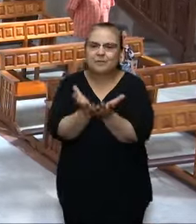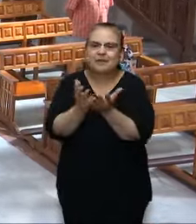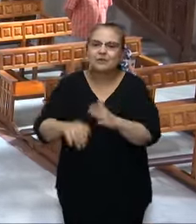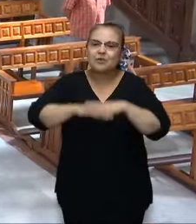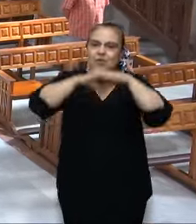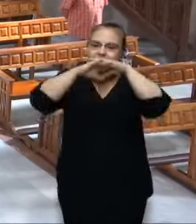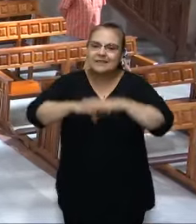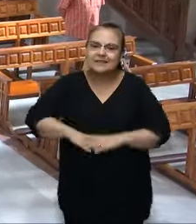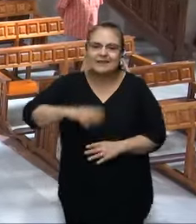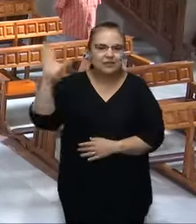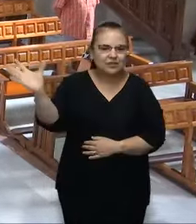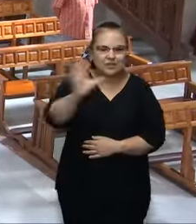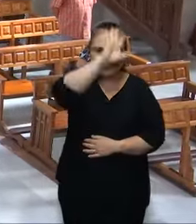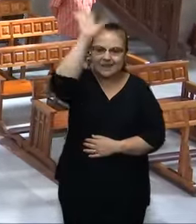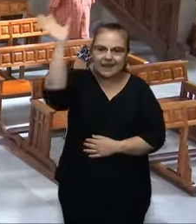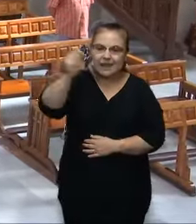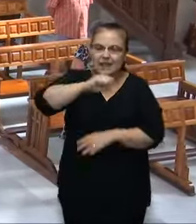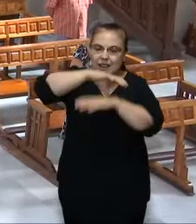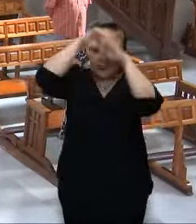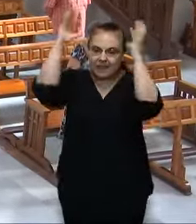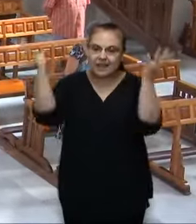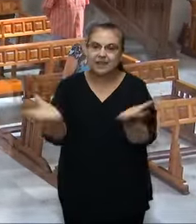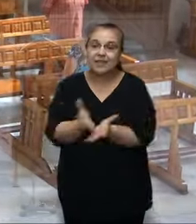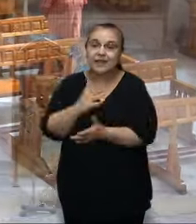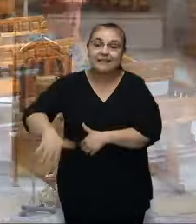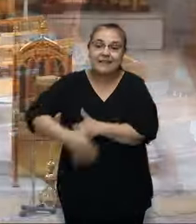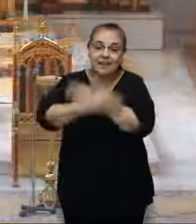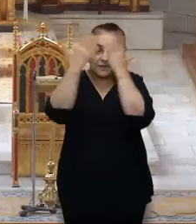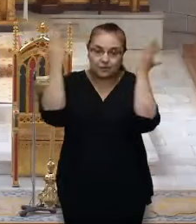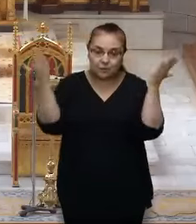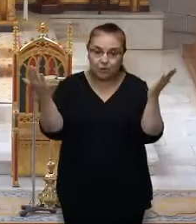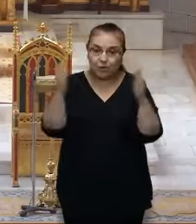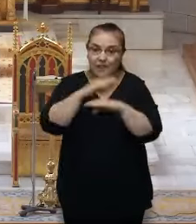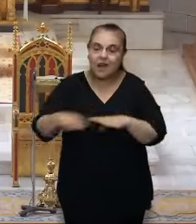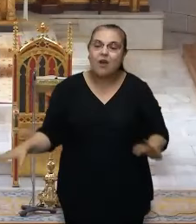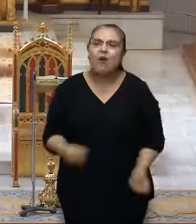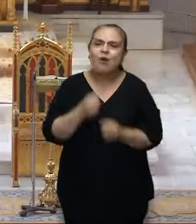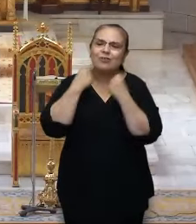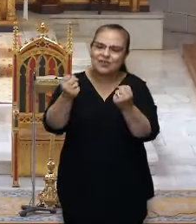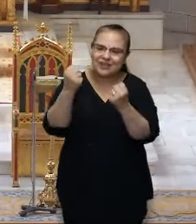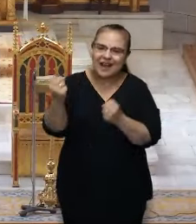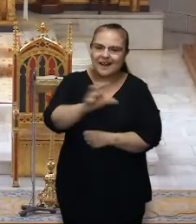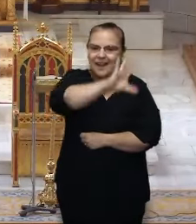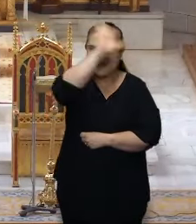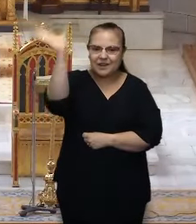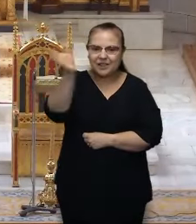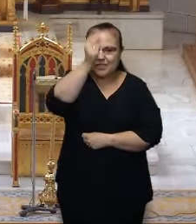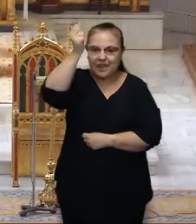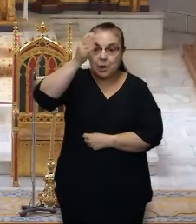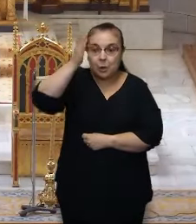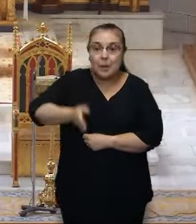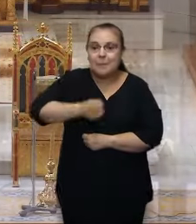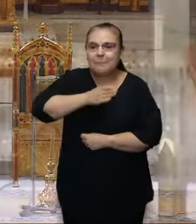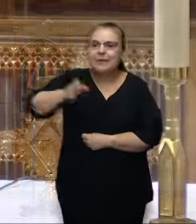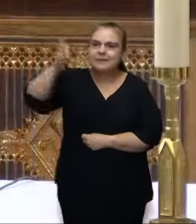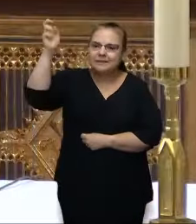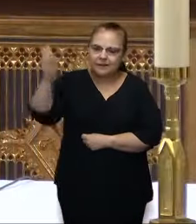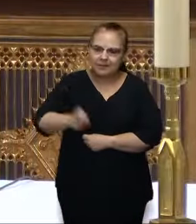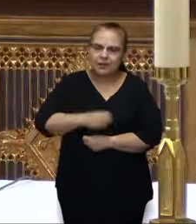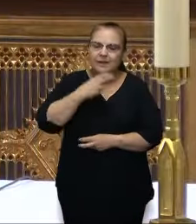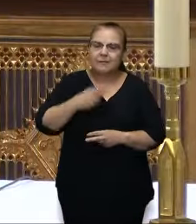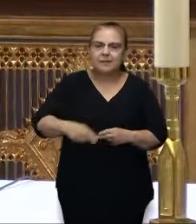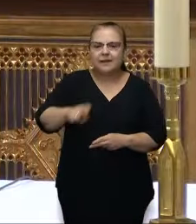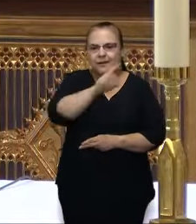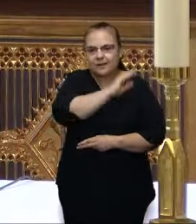del universo llenos están el cielo y la tierra de tu gloria hosana en el cielo